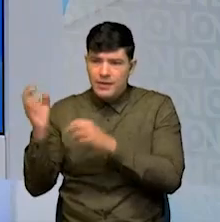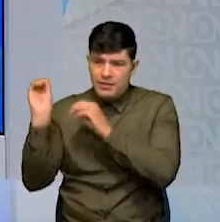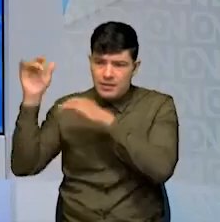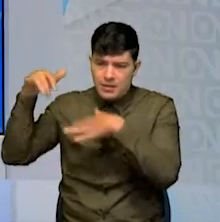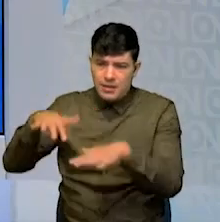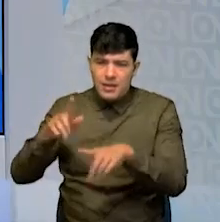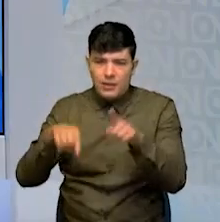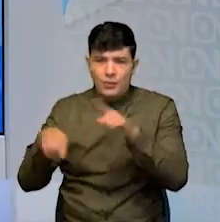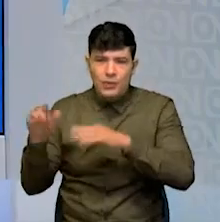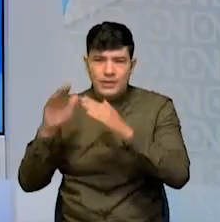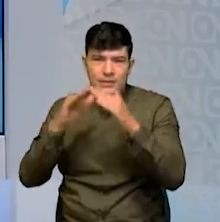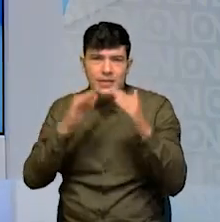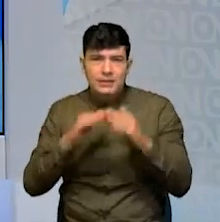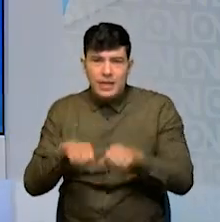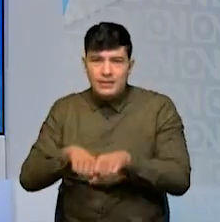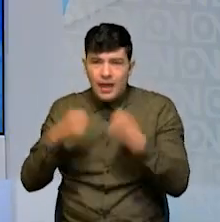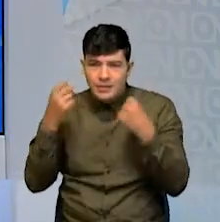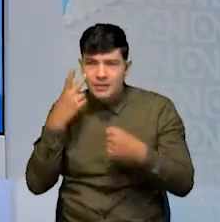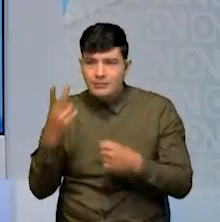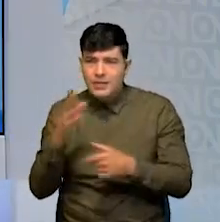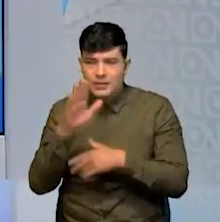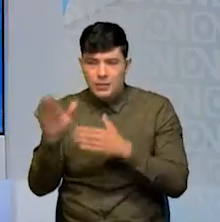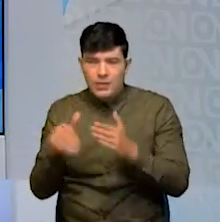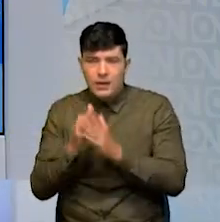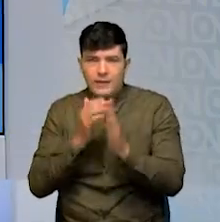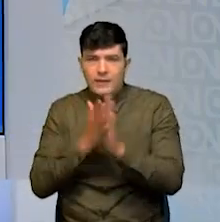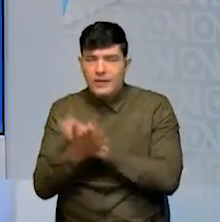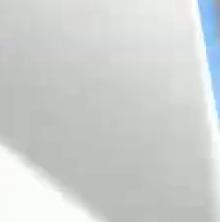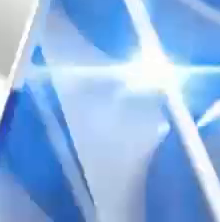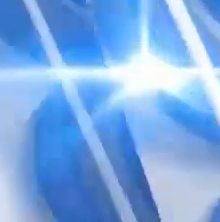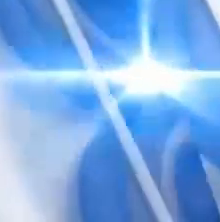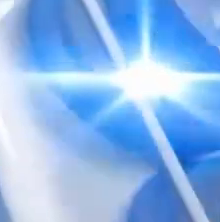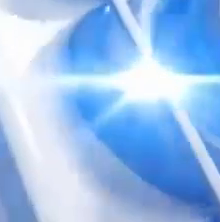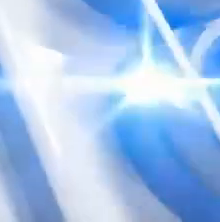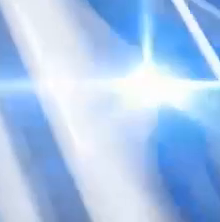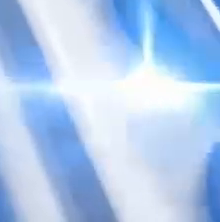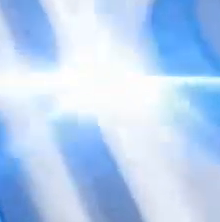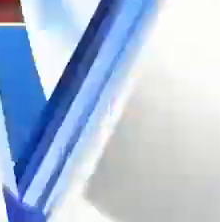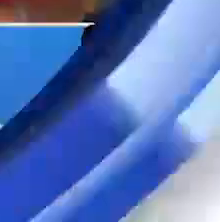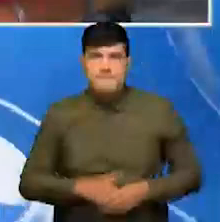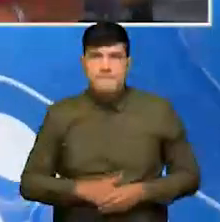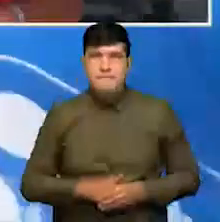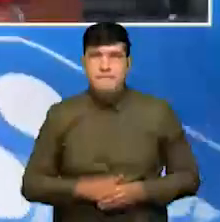varias casas. Stephanie Payares nos amplía la información. Buenas tardes, Stephanie.